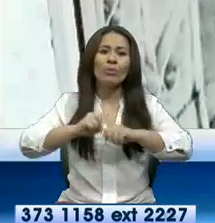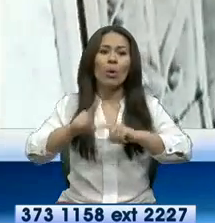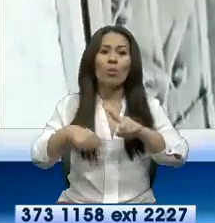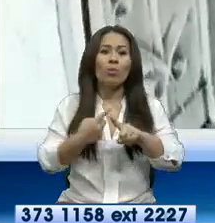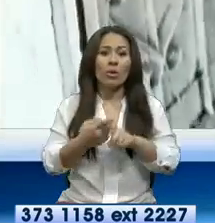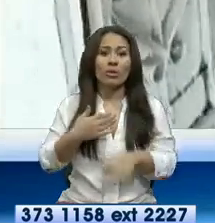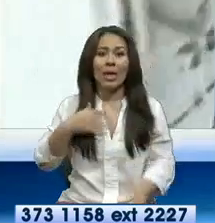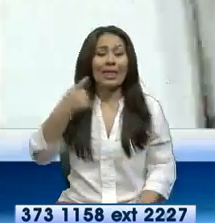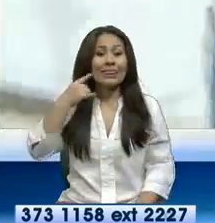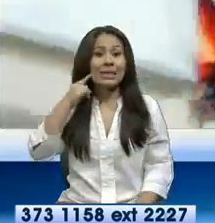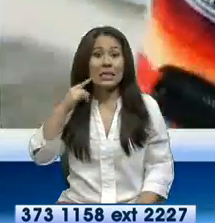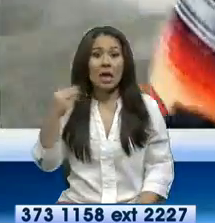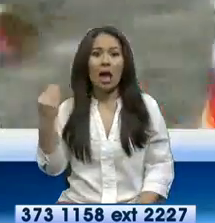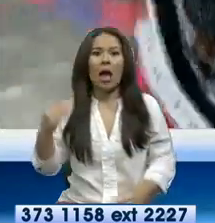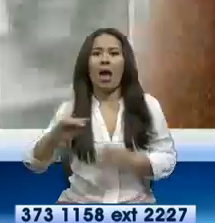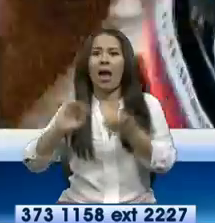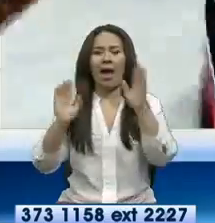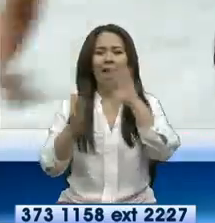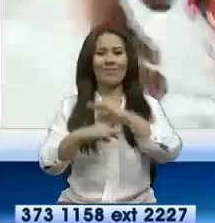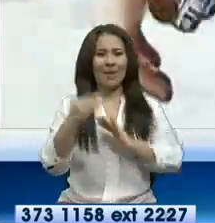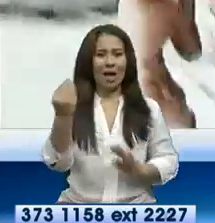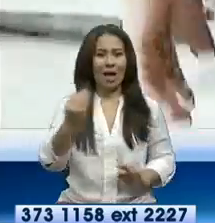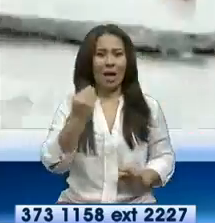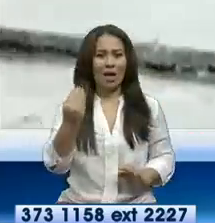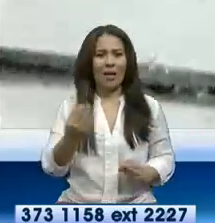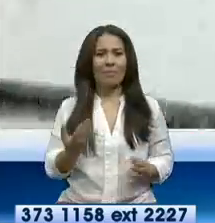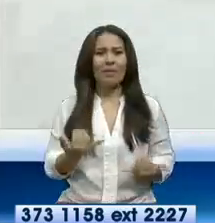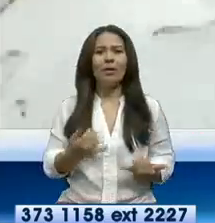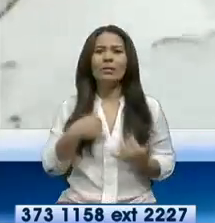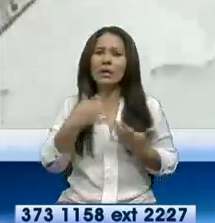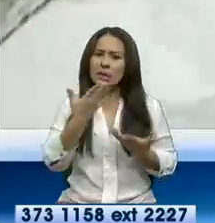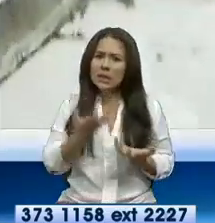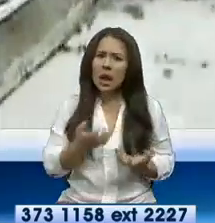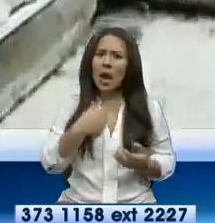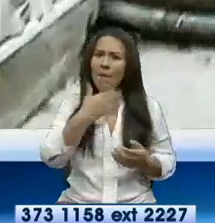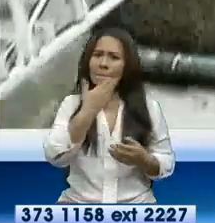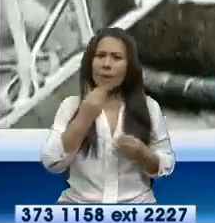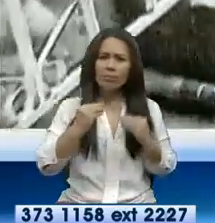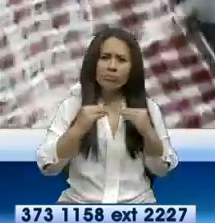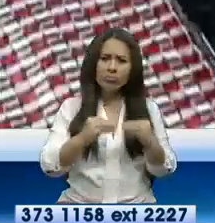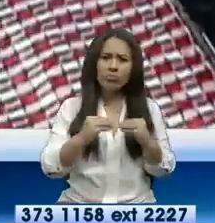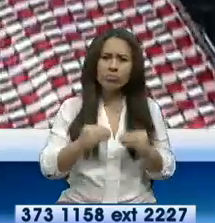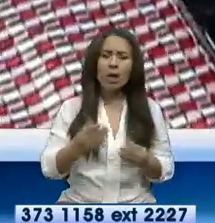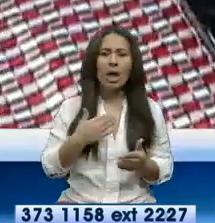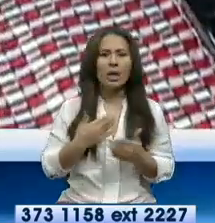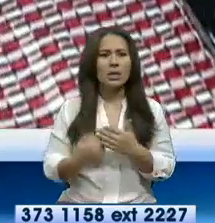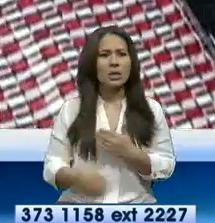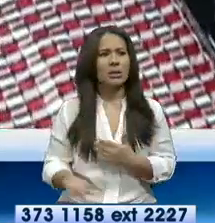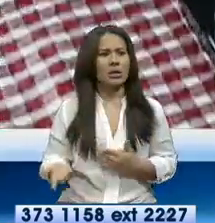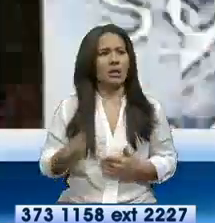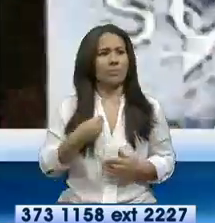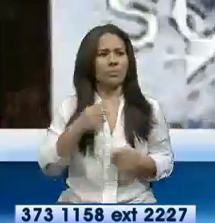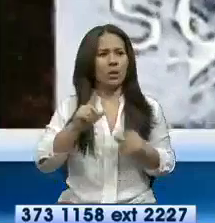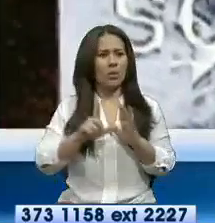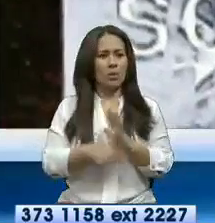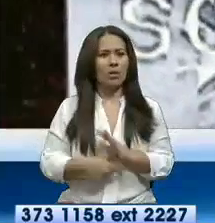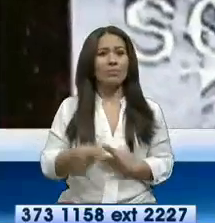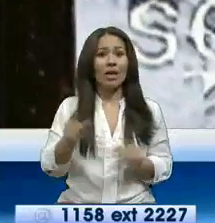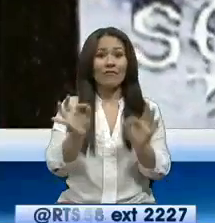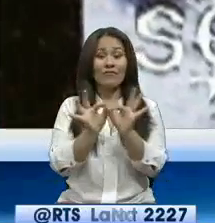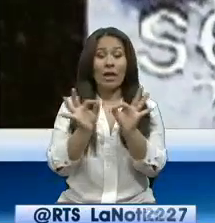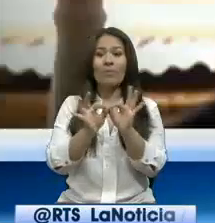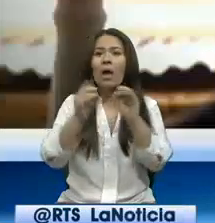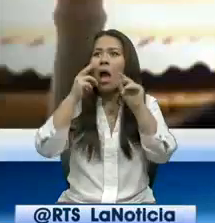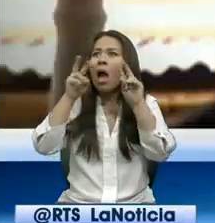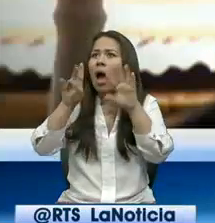de la niñez a la pubertad, pero asegura que solo quiere lo mejor para ella. Aunque luego de tener acceso a su cuenta de Facebook.